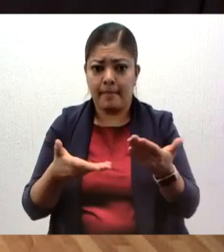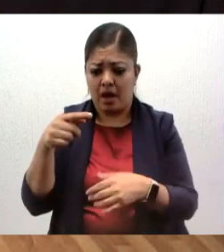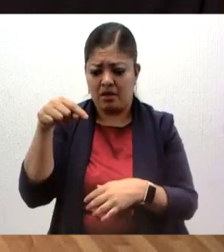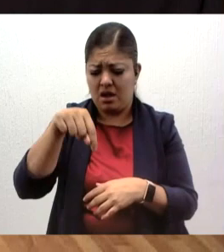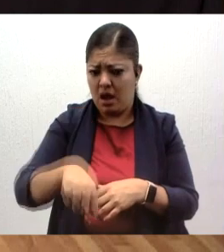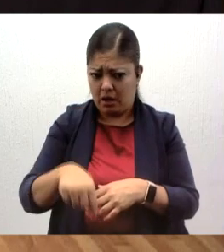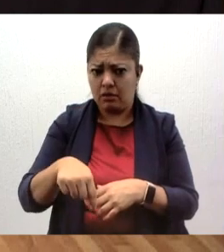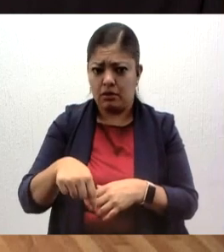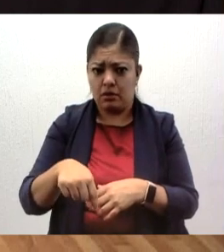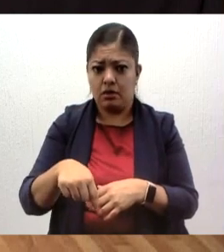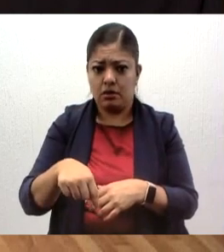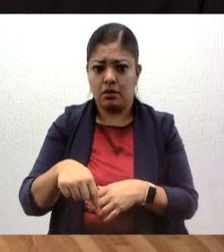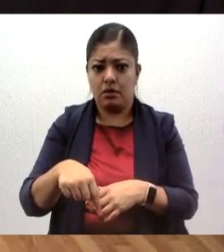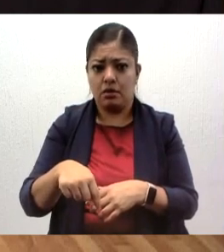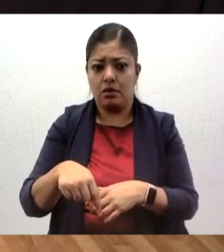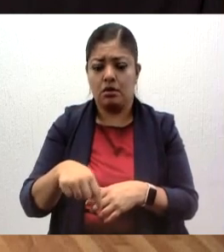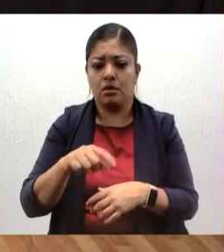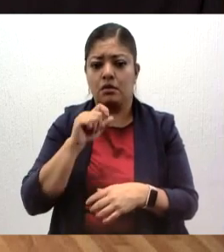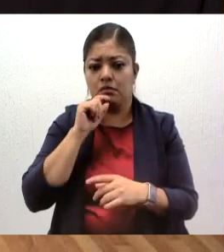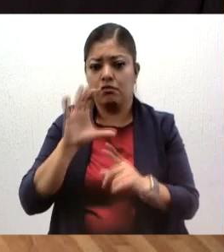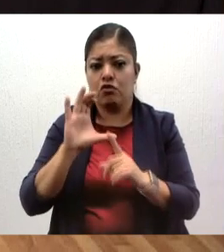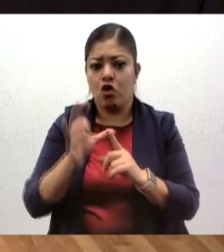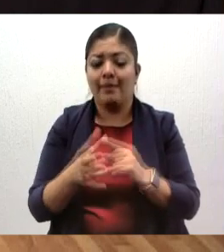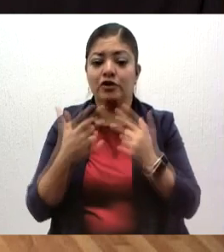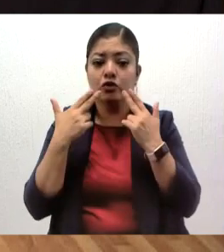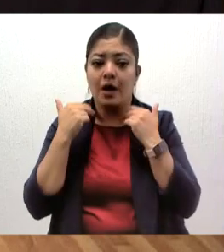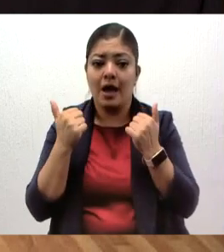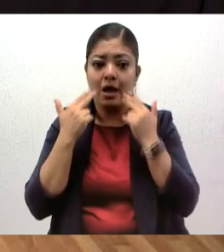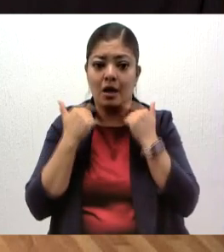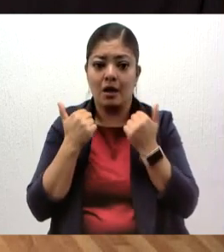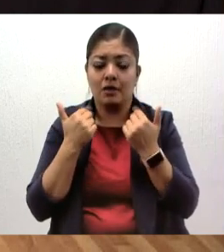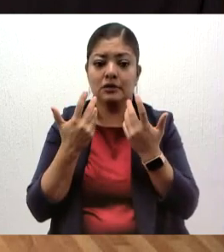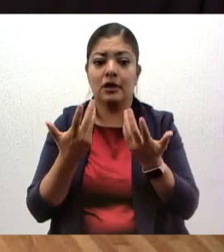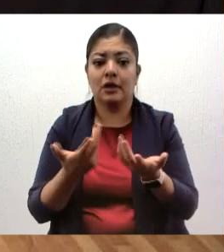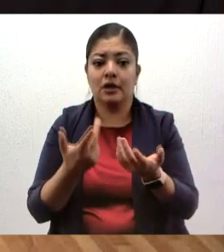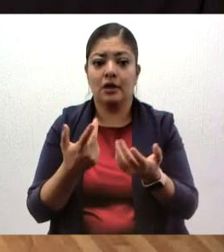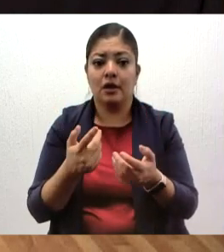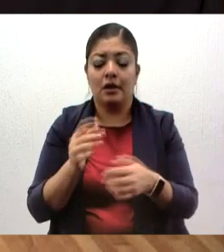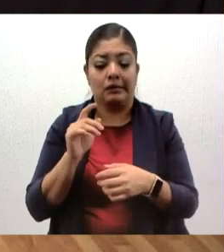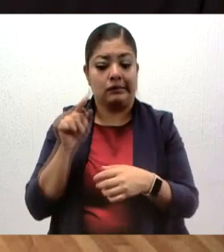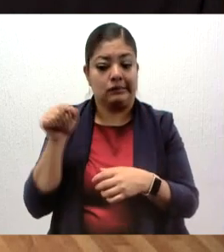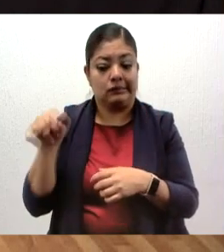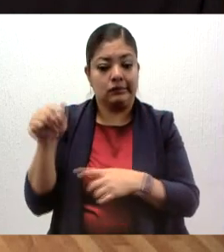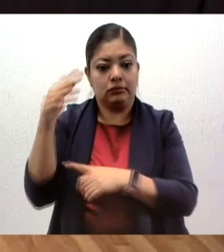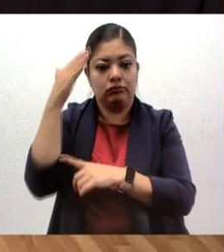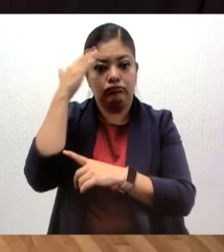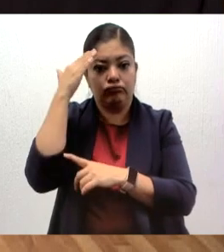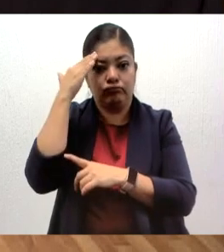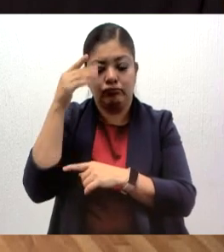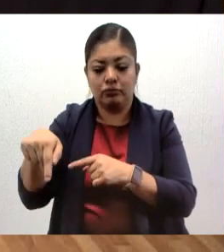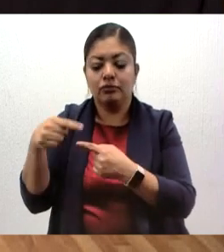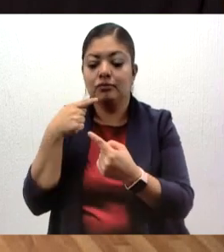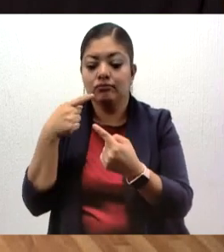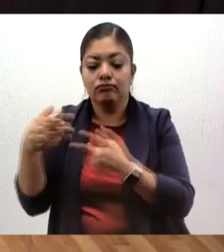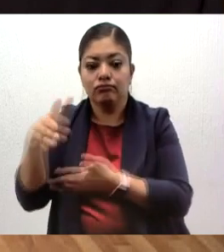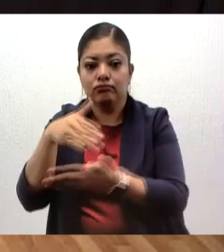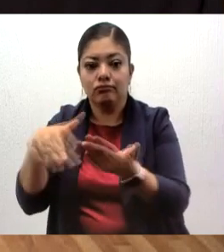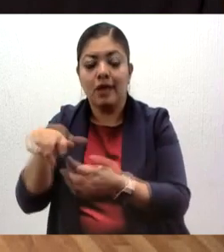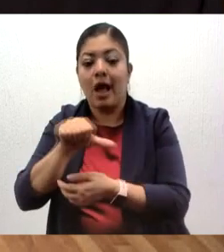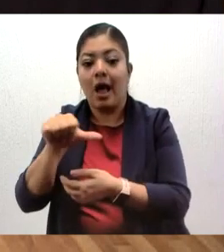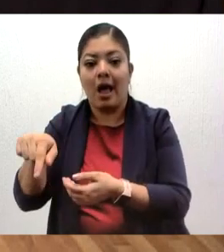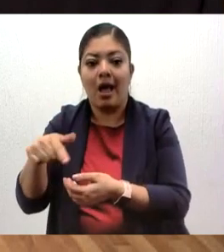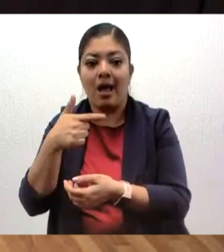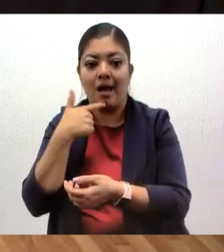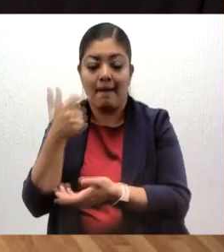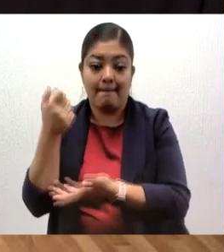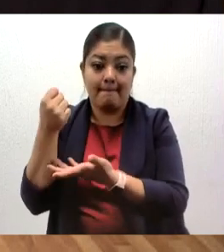la comisión de Hacienda que es el primer órgano en el que se debate y se discute el presupuesto Yo espero